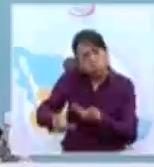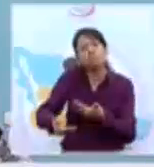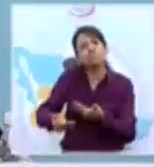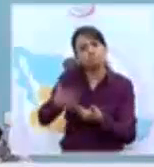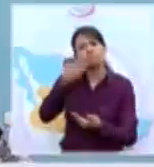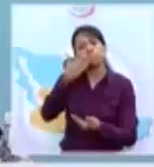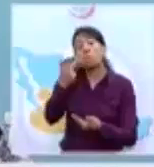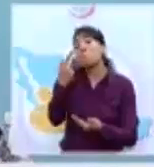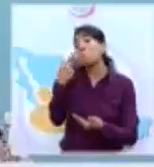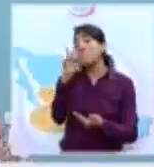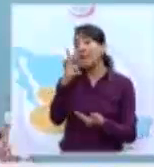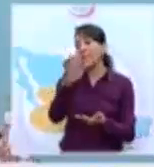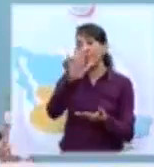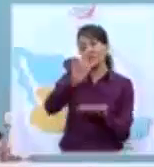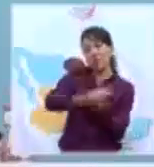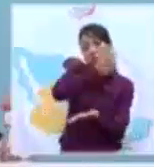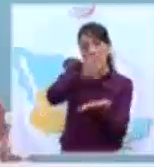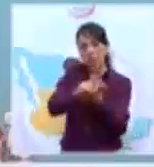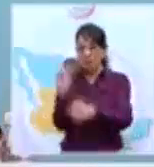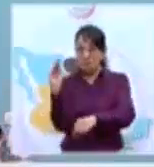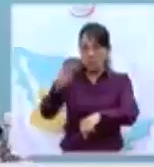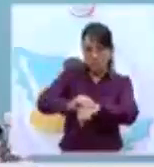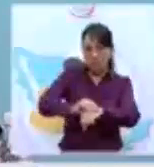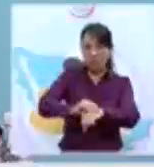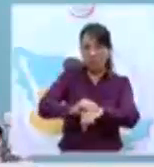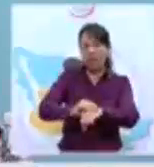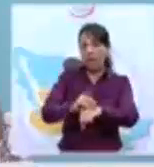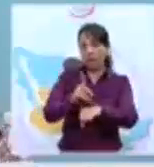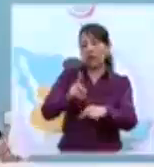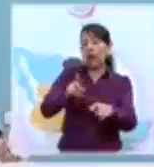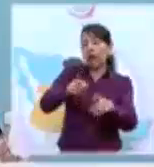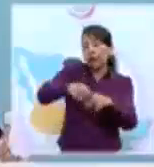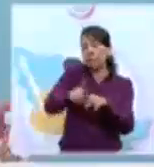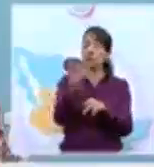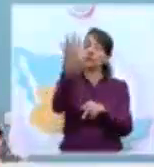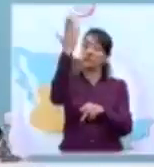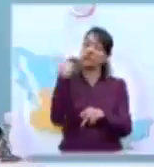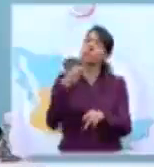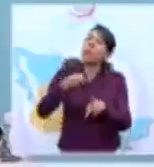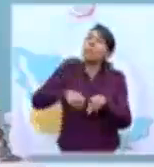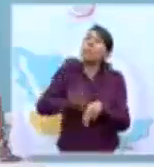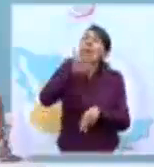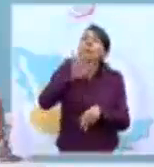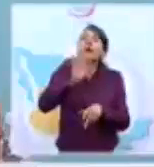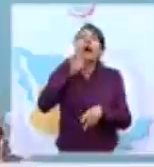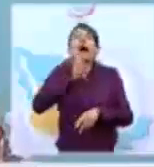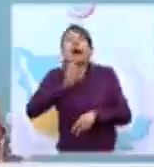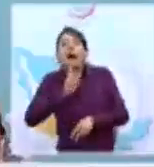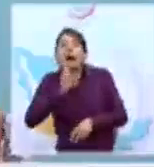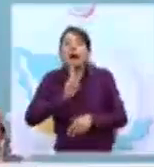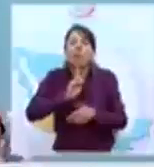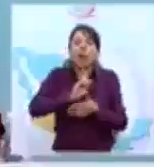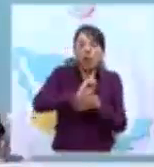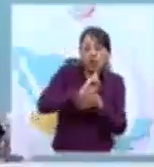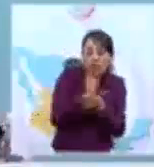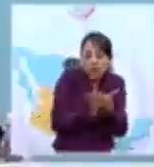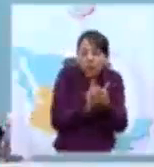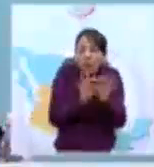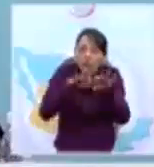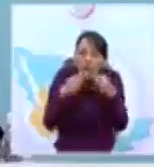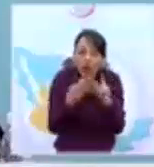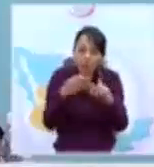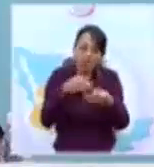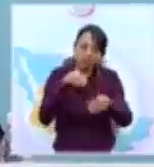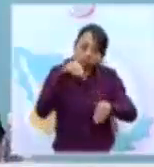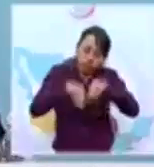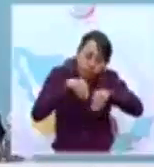y se inició con un diseño que se ha ido mejorando, ¿no? Por ejemplo, lo que comenta el senador sobre